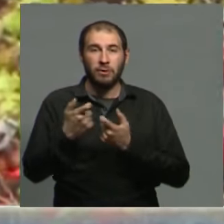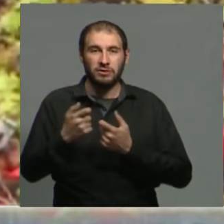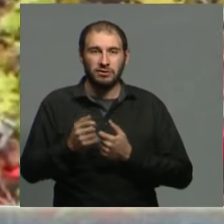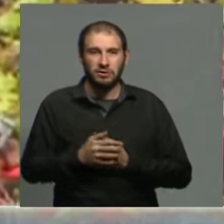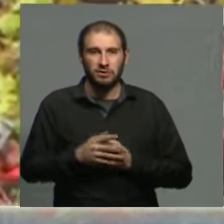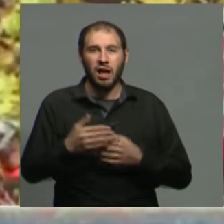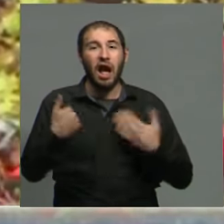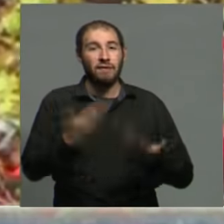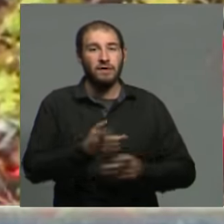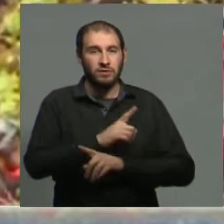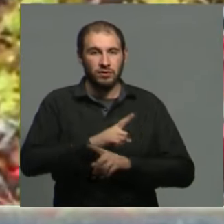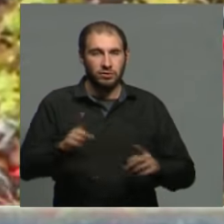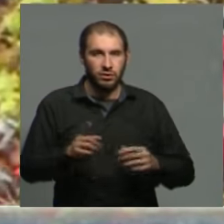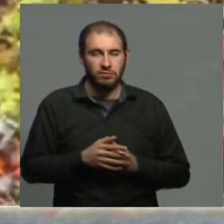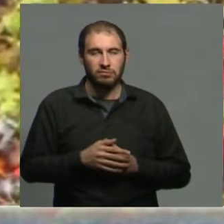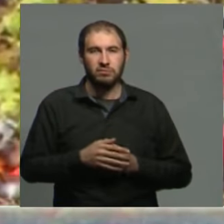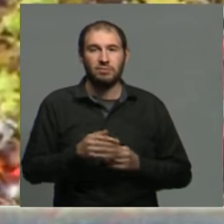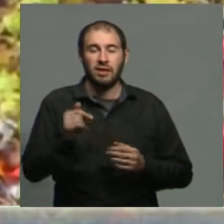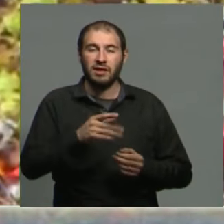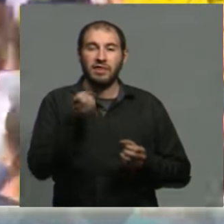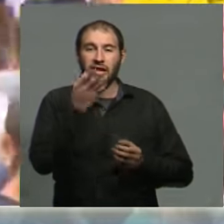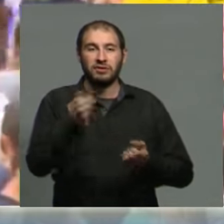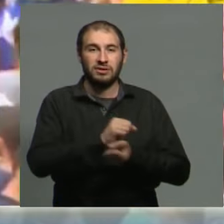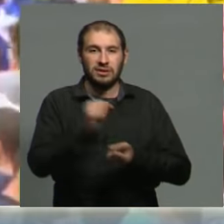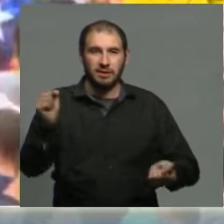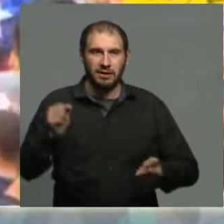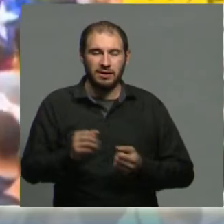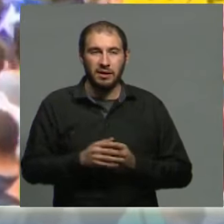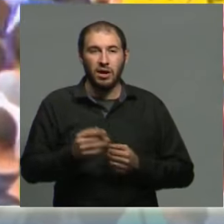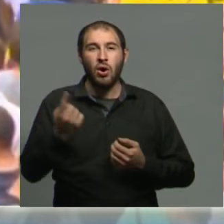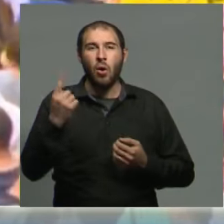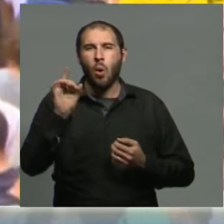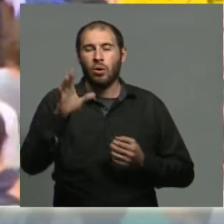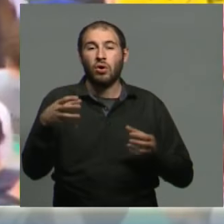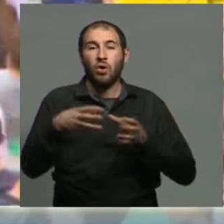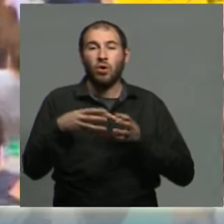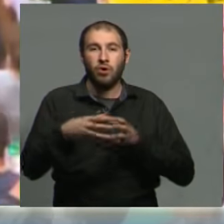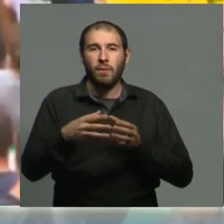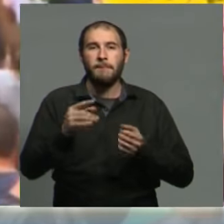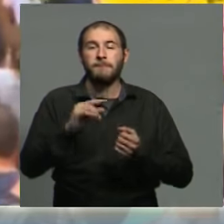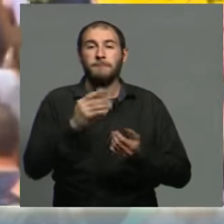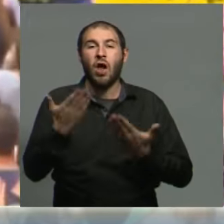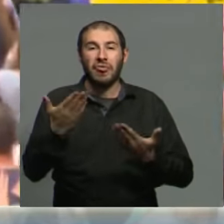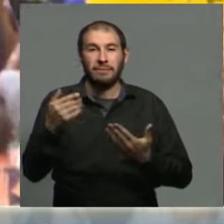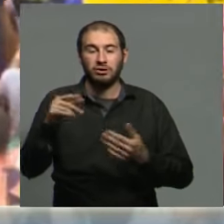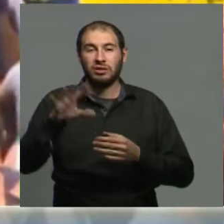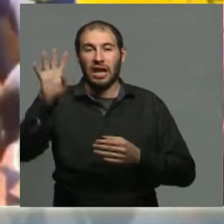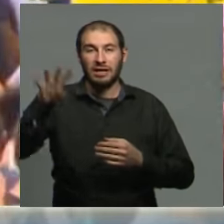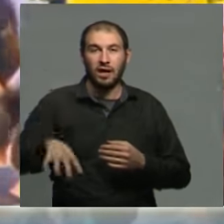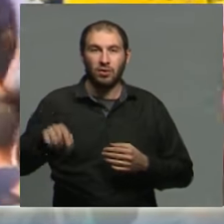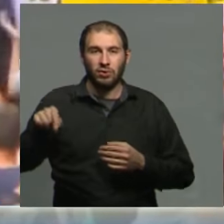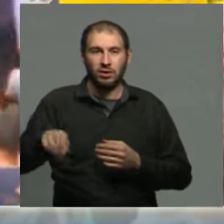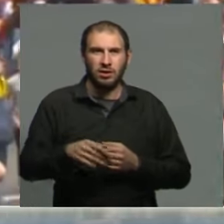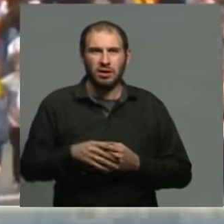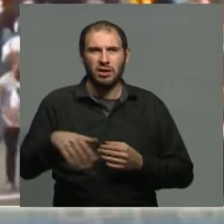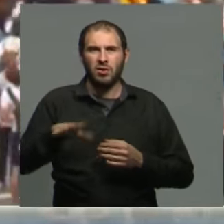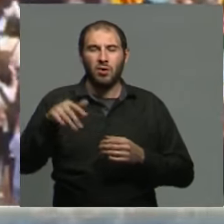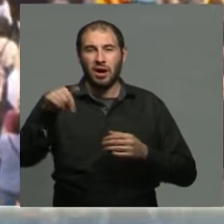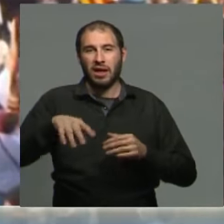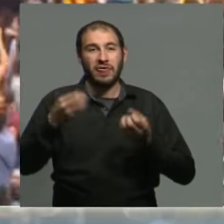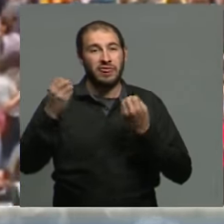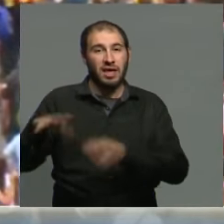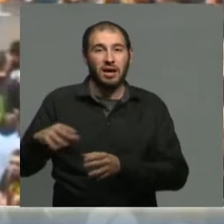no estaban a favor de esta declaración de independencia, excepto el partido de Podemos en Cataluña, ha abandonado el